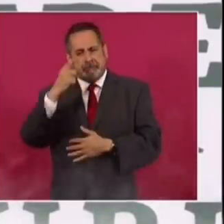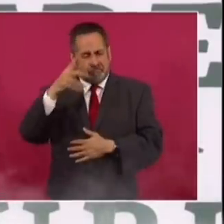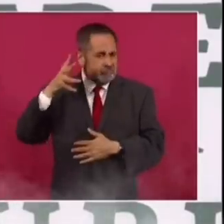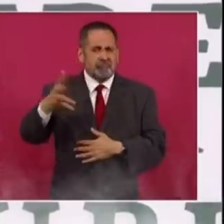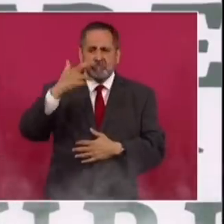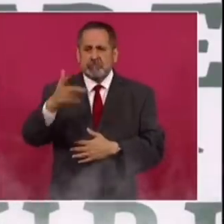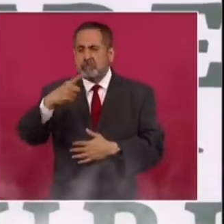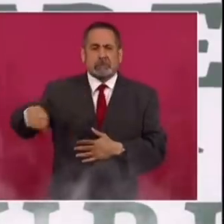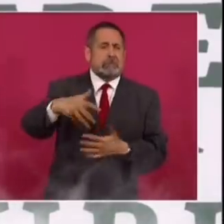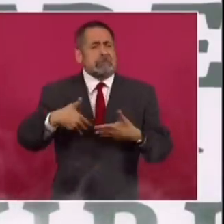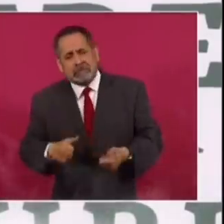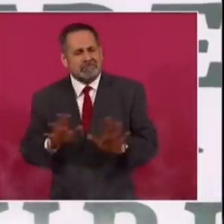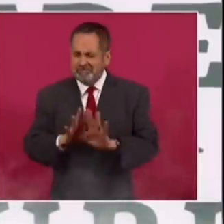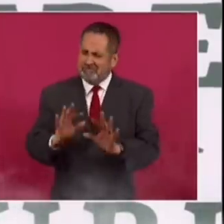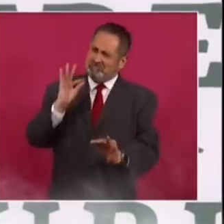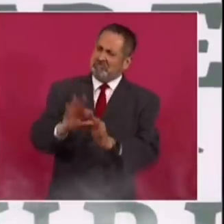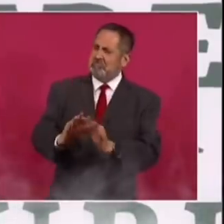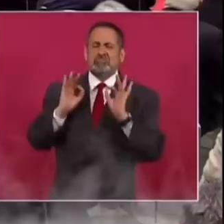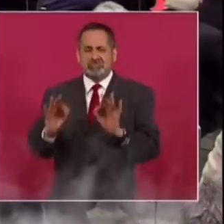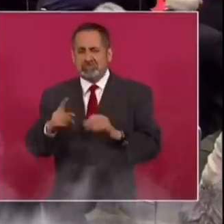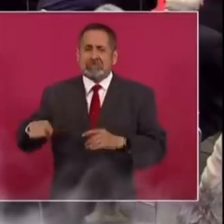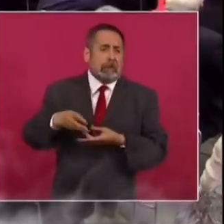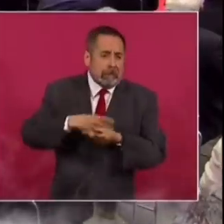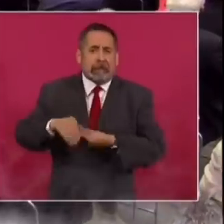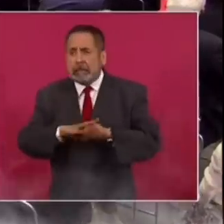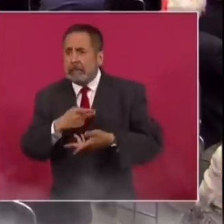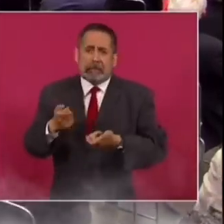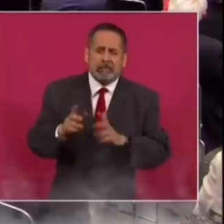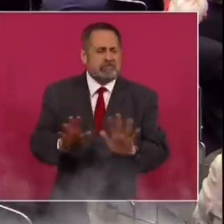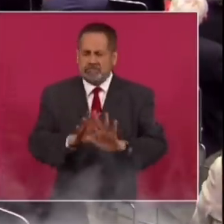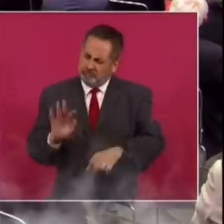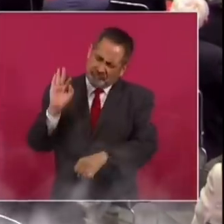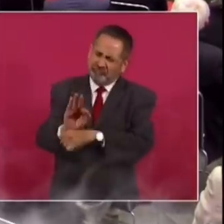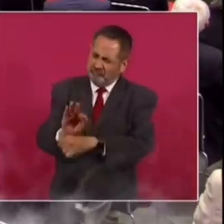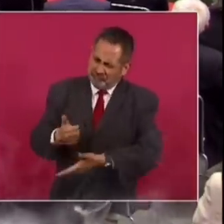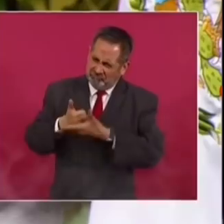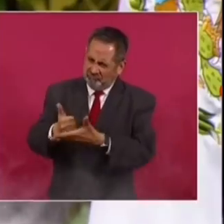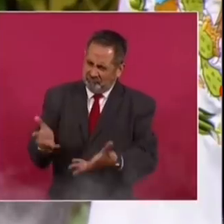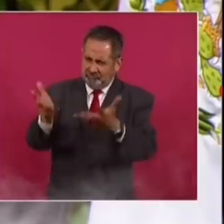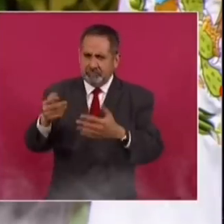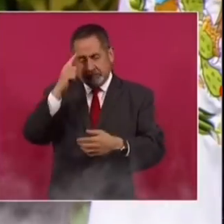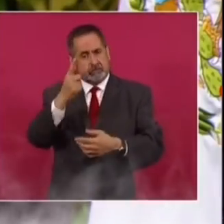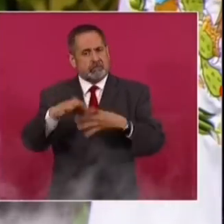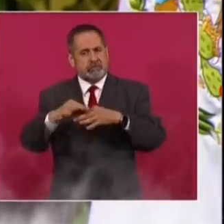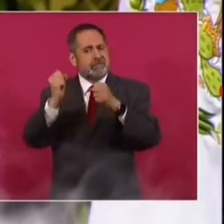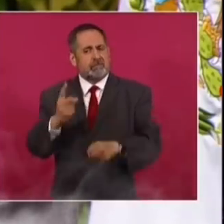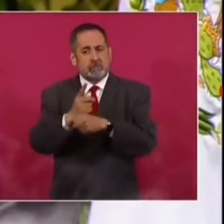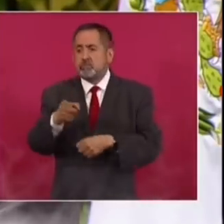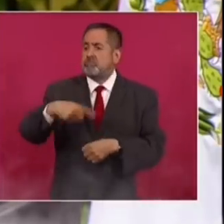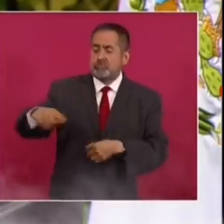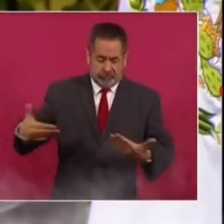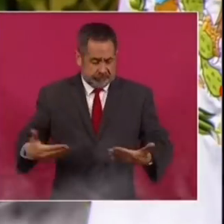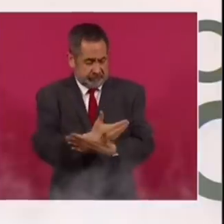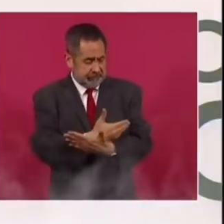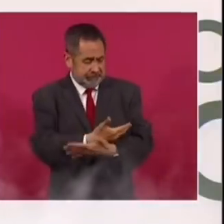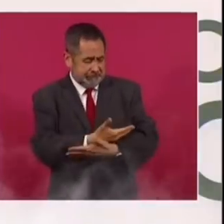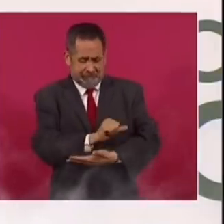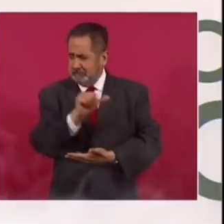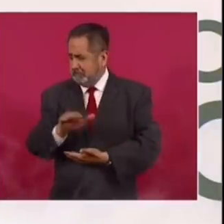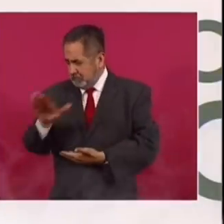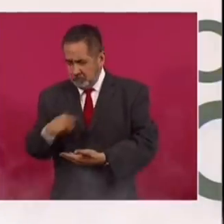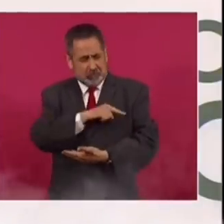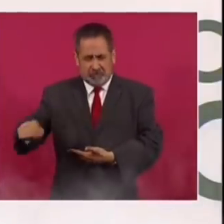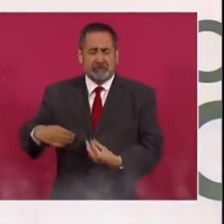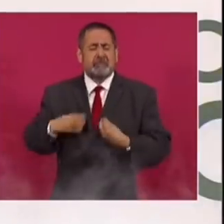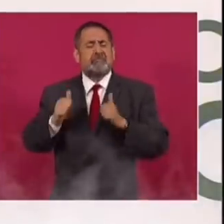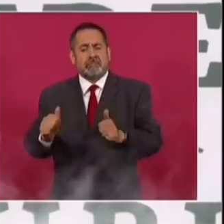el hambre y vivir libres de miseria tenemos encomienda garantizar la seguridad social desde el nacimiento hasta la muerte que